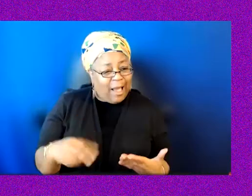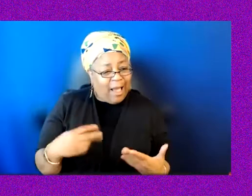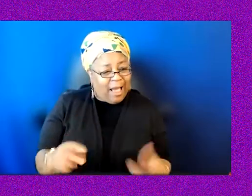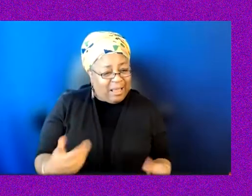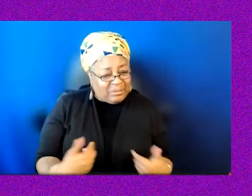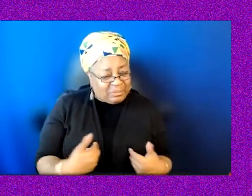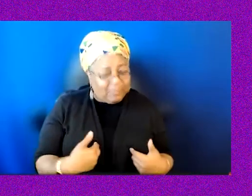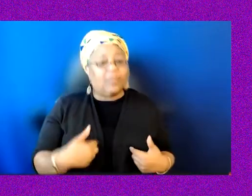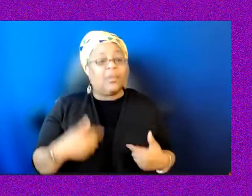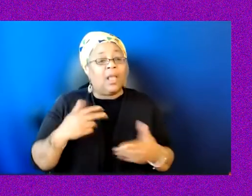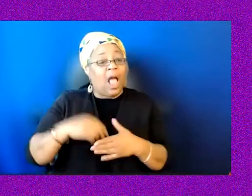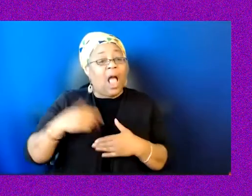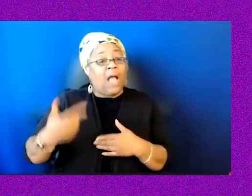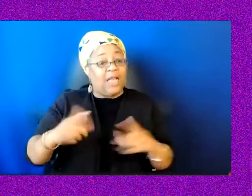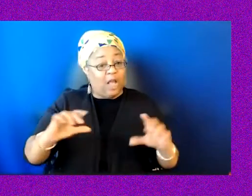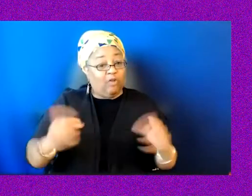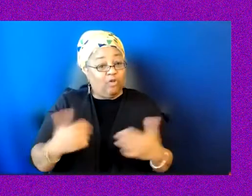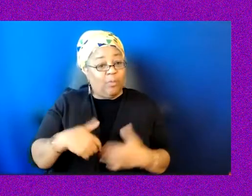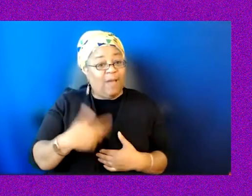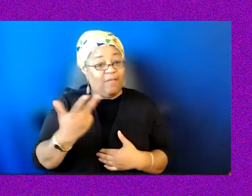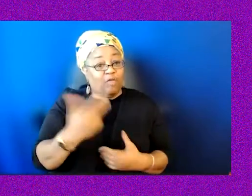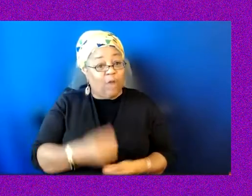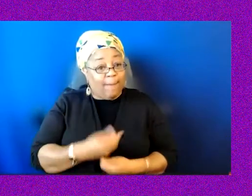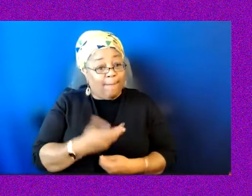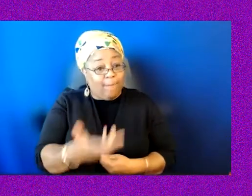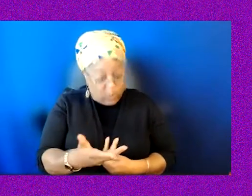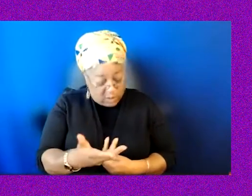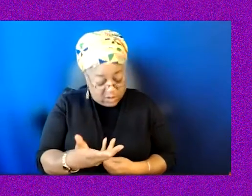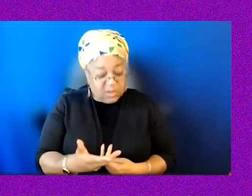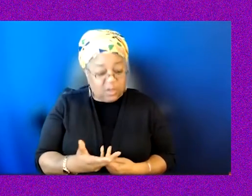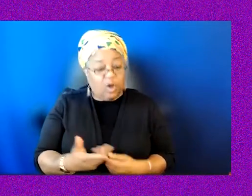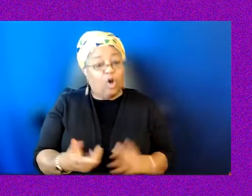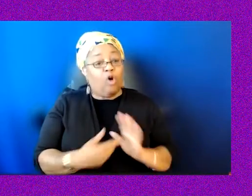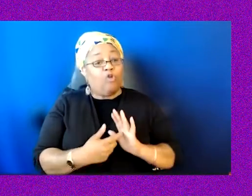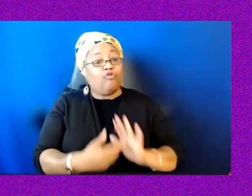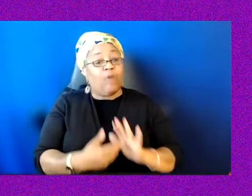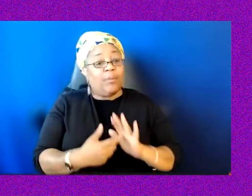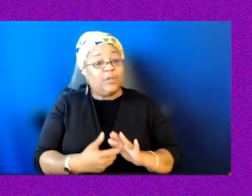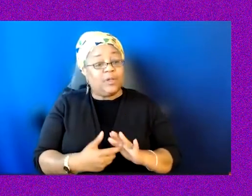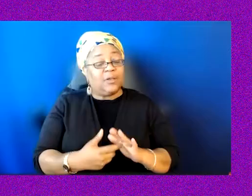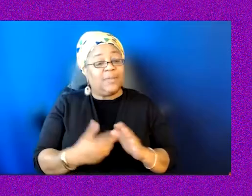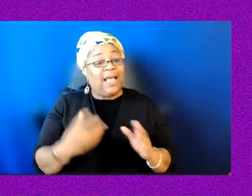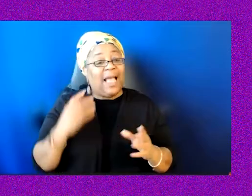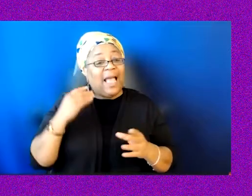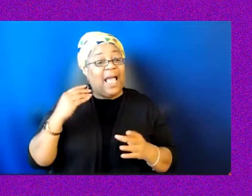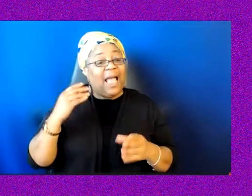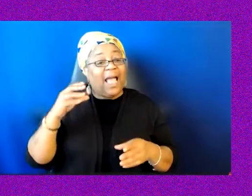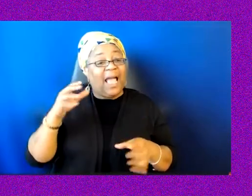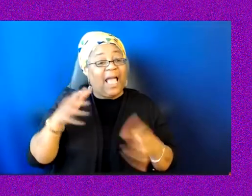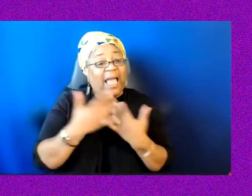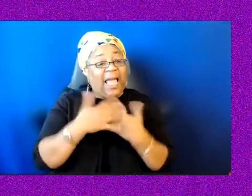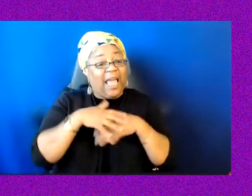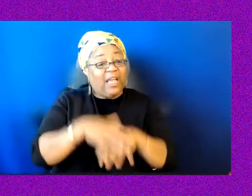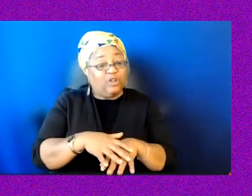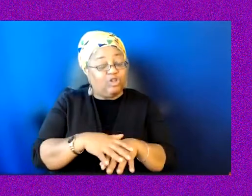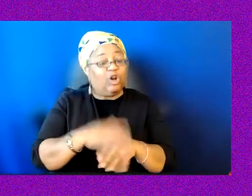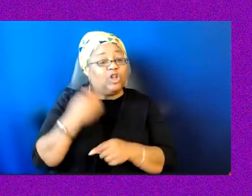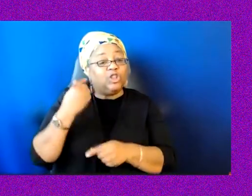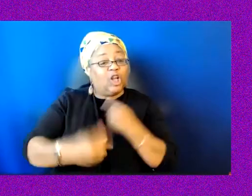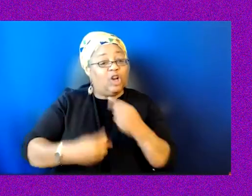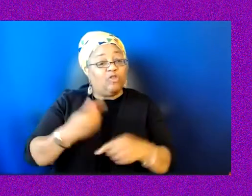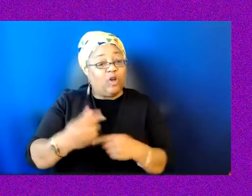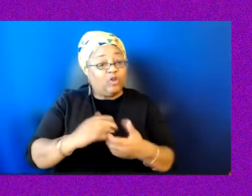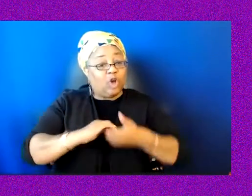estaba moviendo el esqueleto. Este grupo está compuesto de tres poetas representando